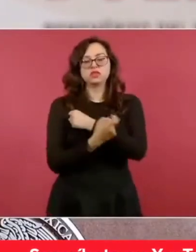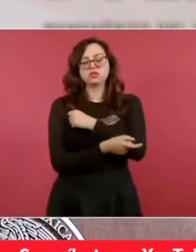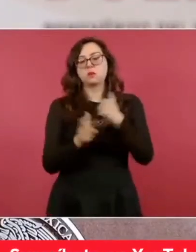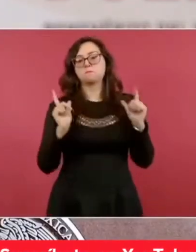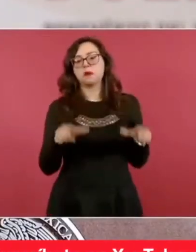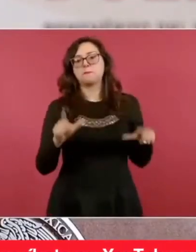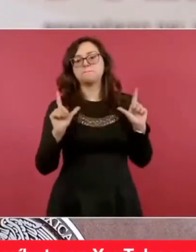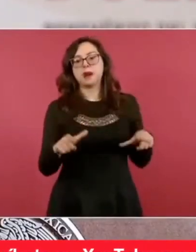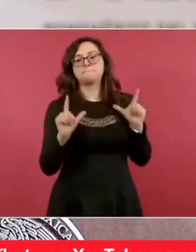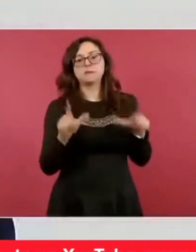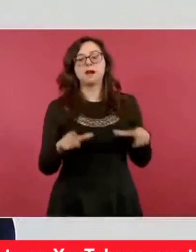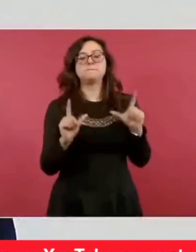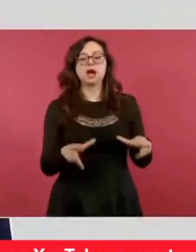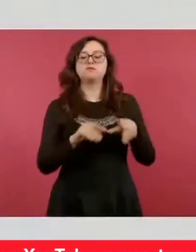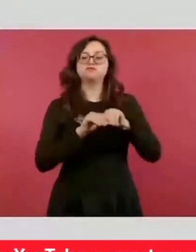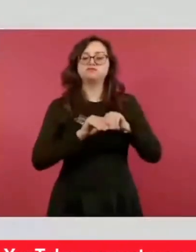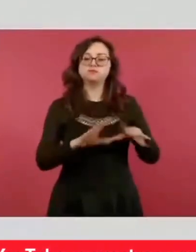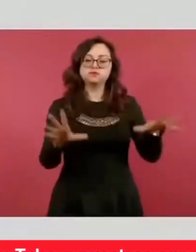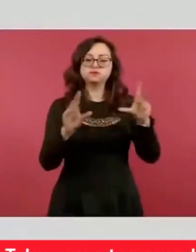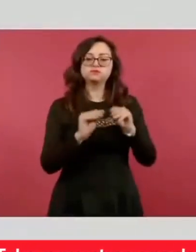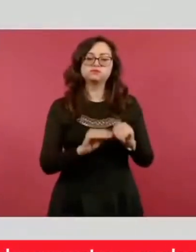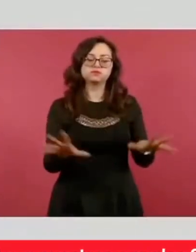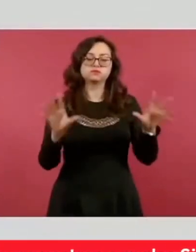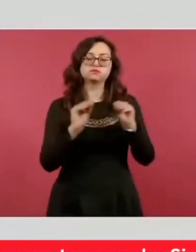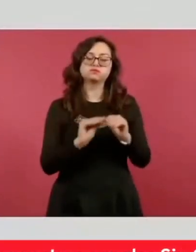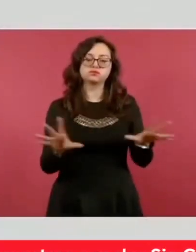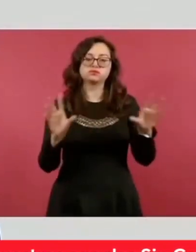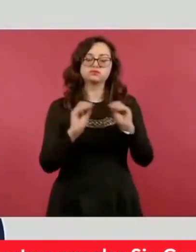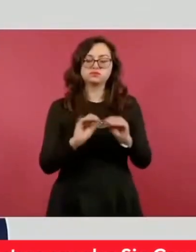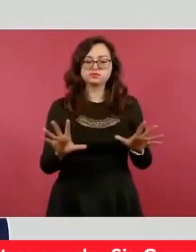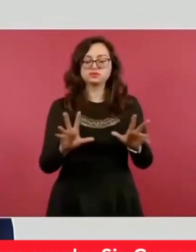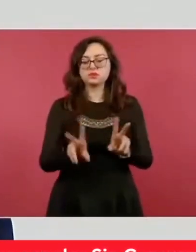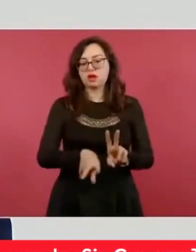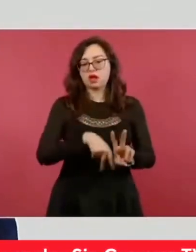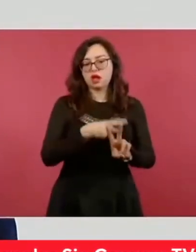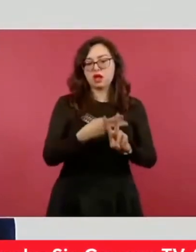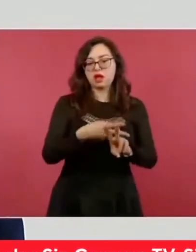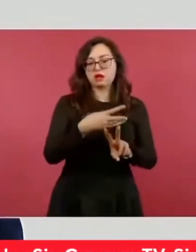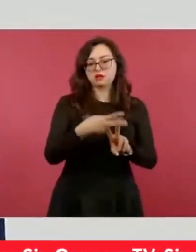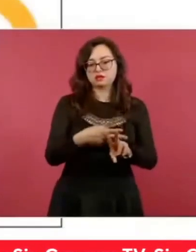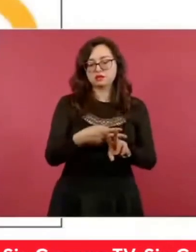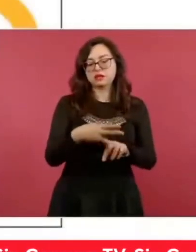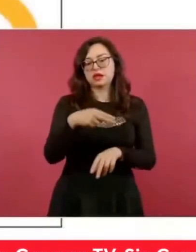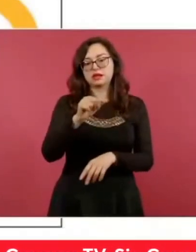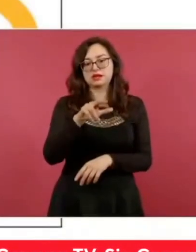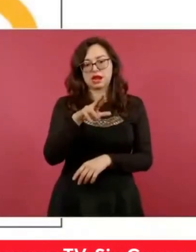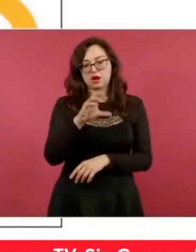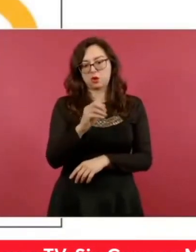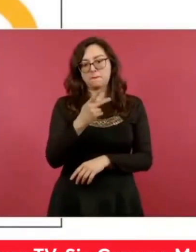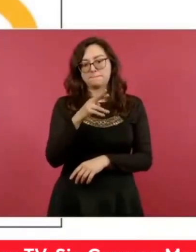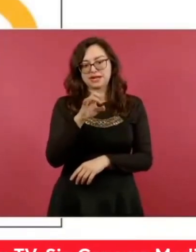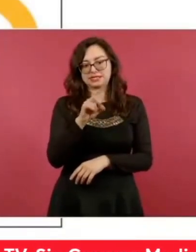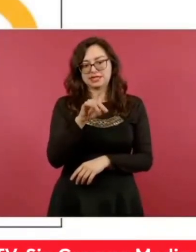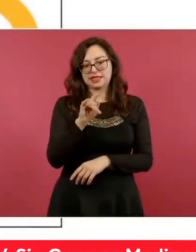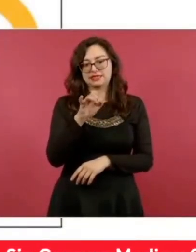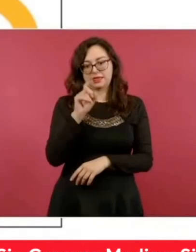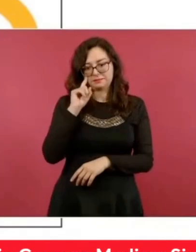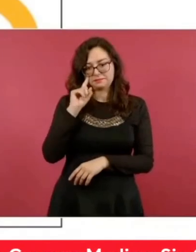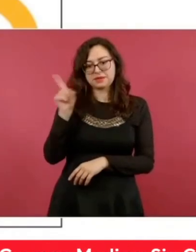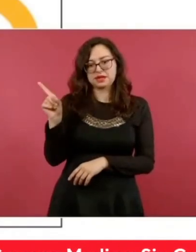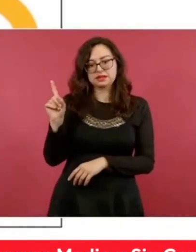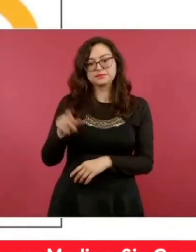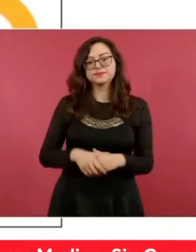social X, antes Twitter, que impulsaban etiquetas o hashtag como hashtag narcopresidente. En 10